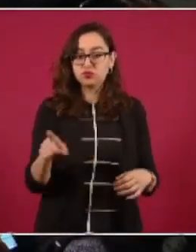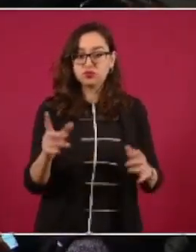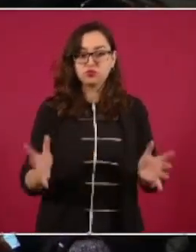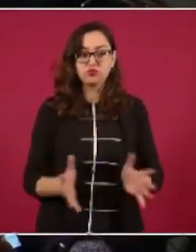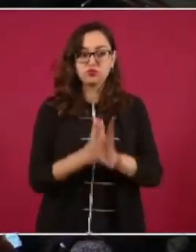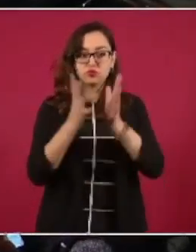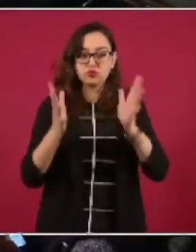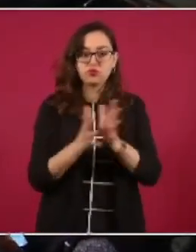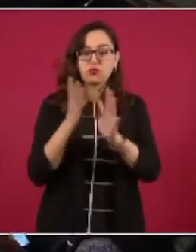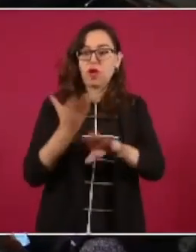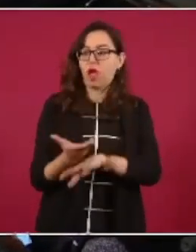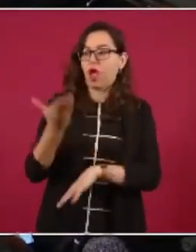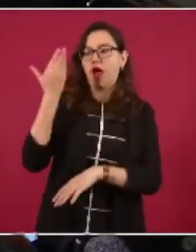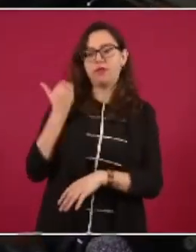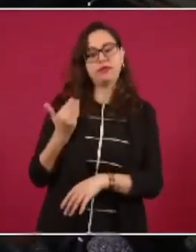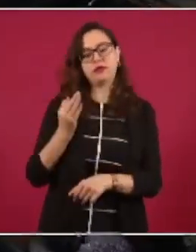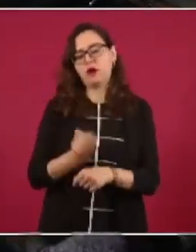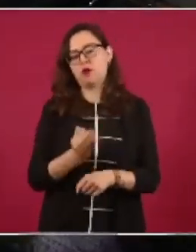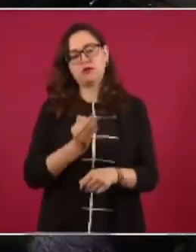participado.